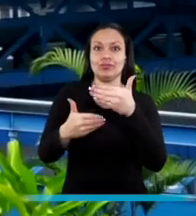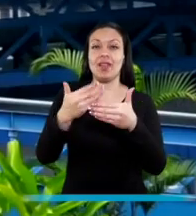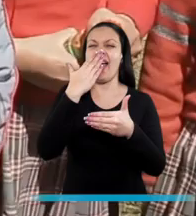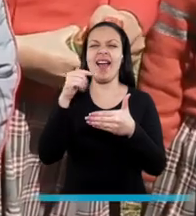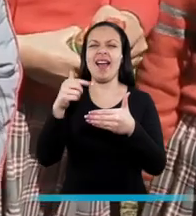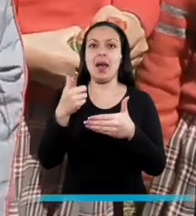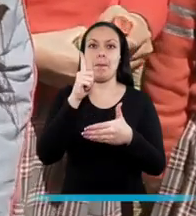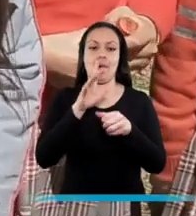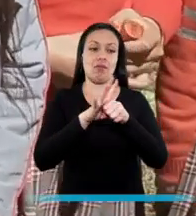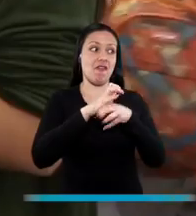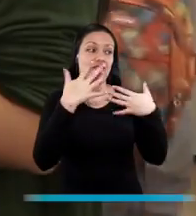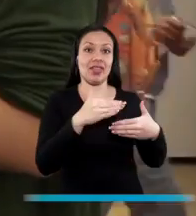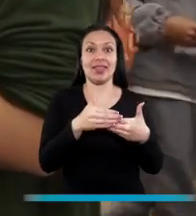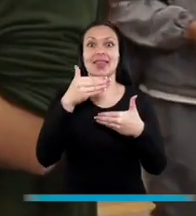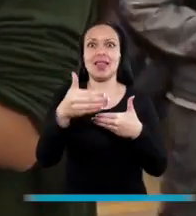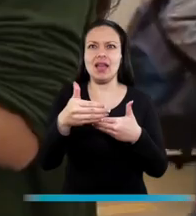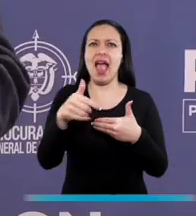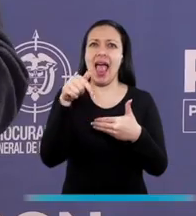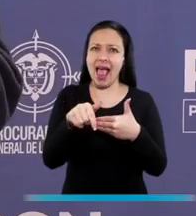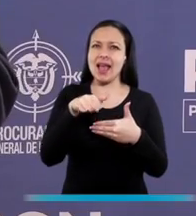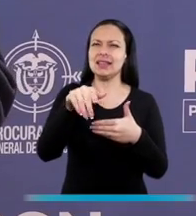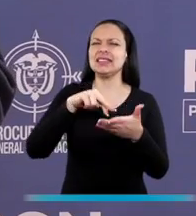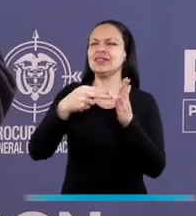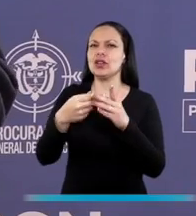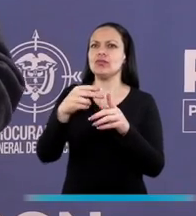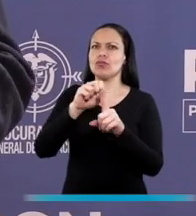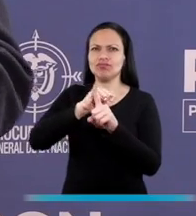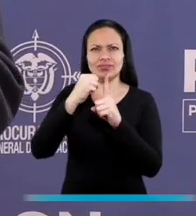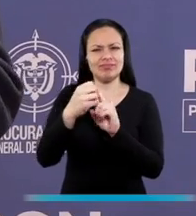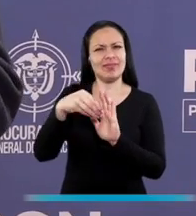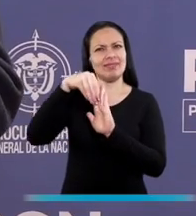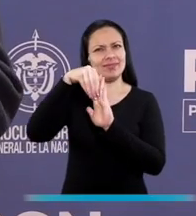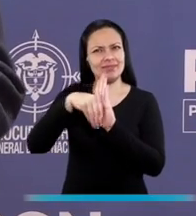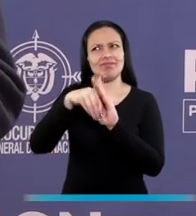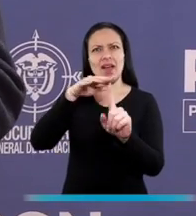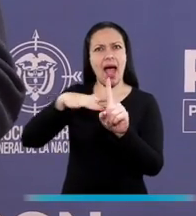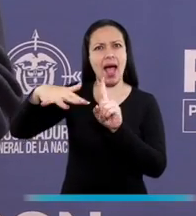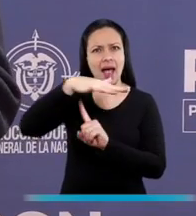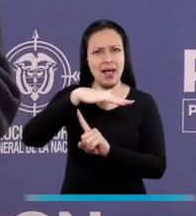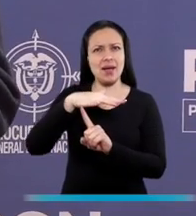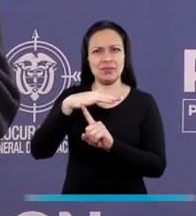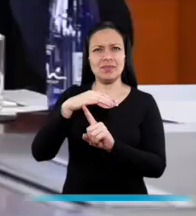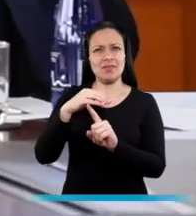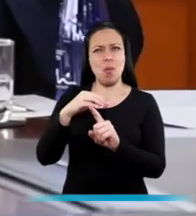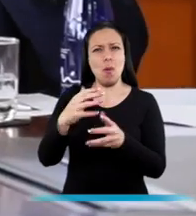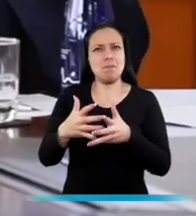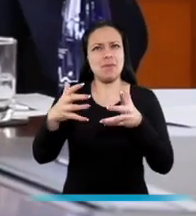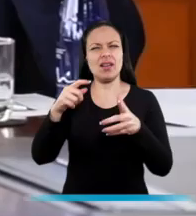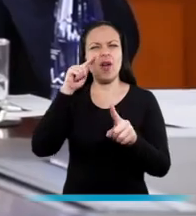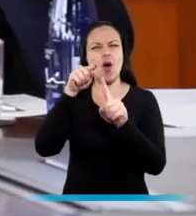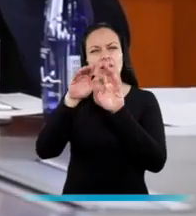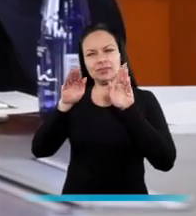a generar después de la pandemia tiene que ser una generación mucho más social, mucho más ética, mucho más ambiental, mucho